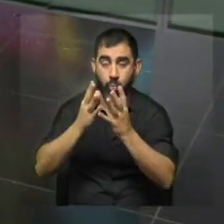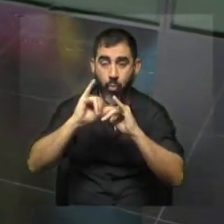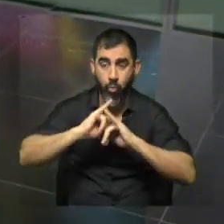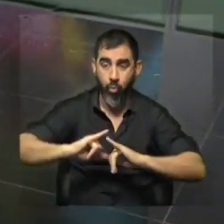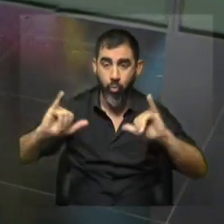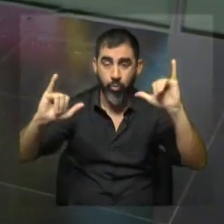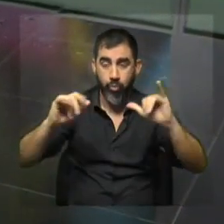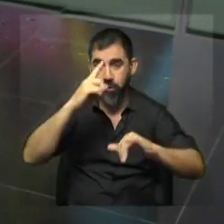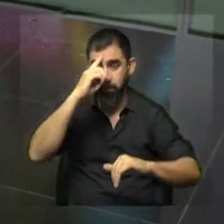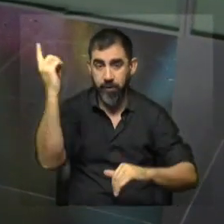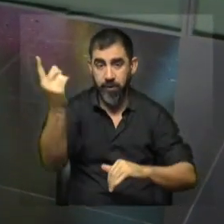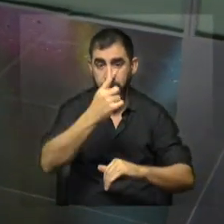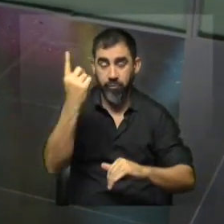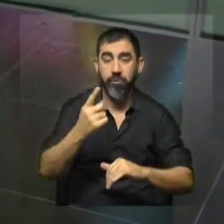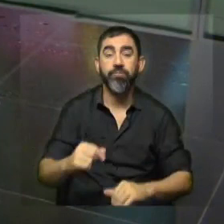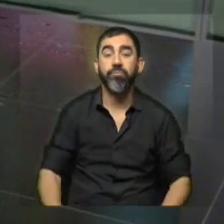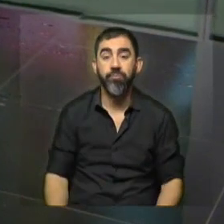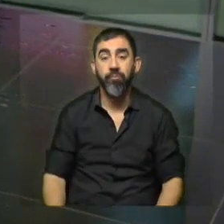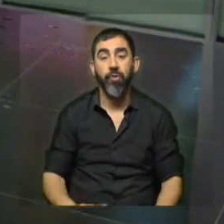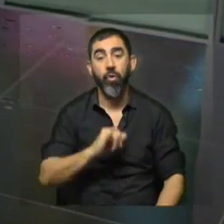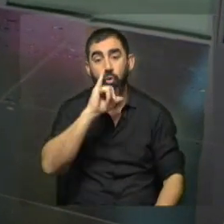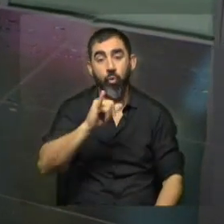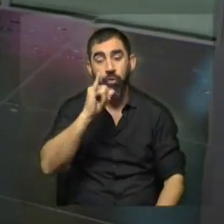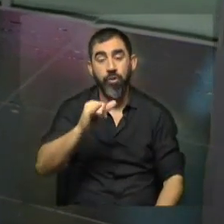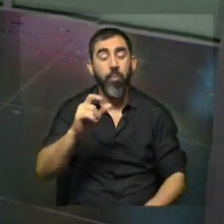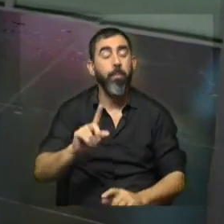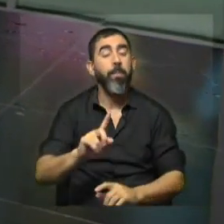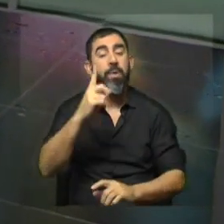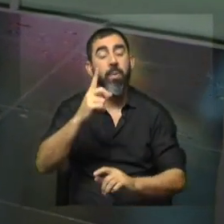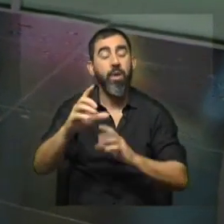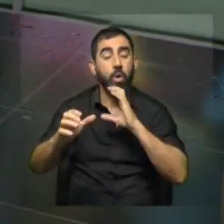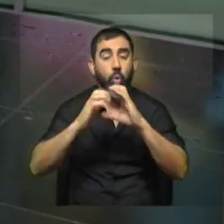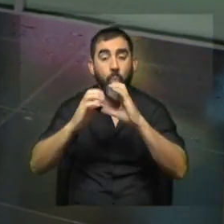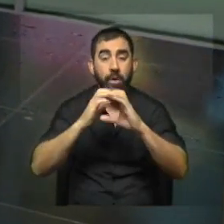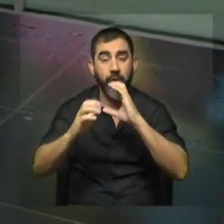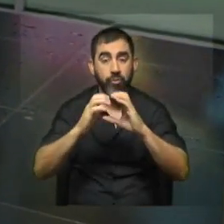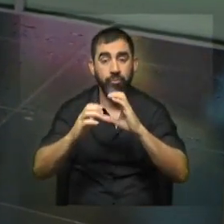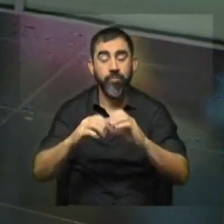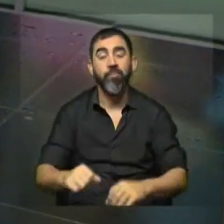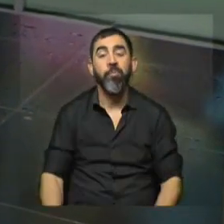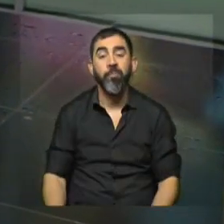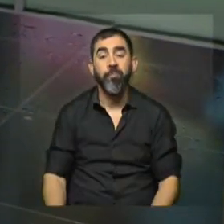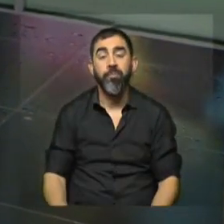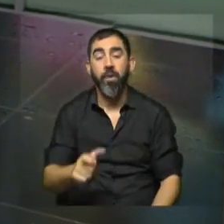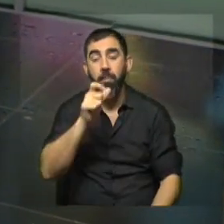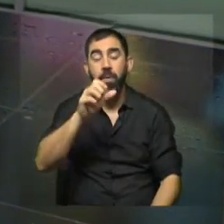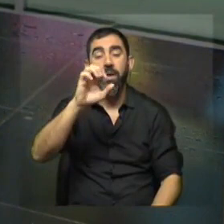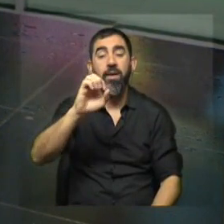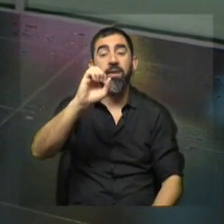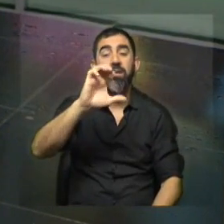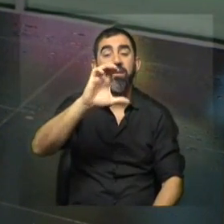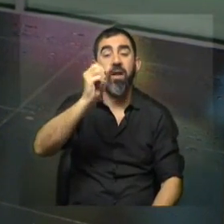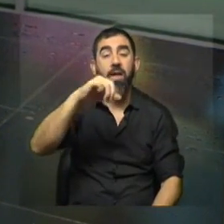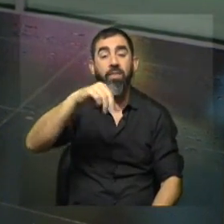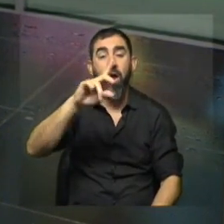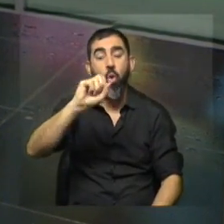portada a nivel internacional, una noticia consignada por los principales medios periodísticos con la palabra escándalo y